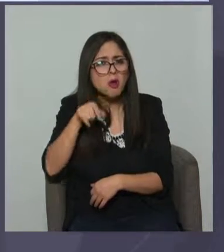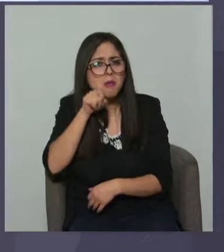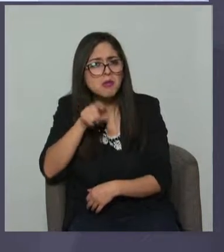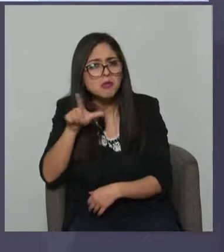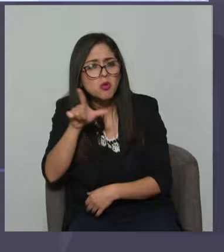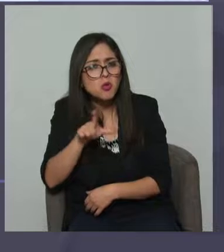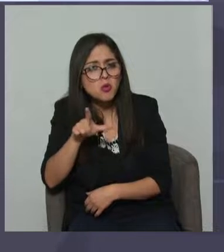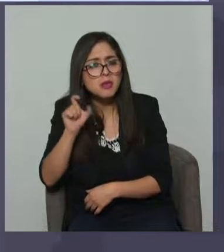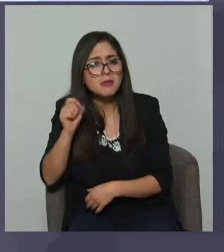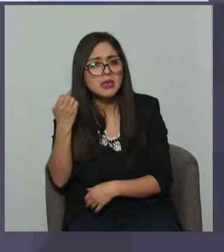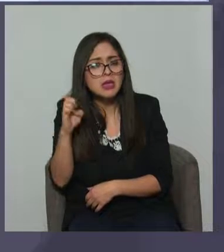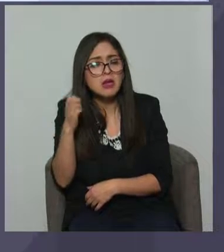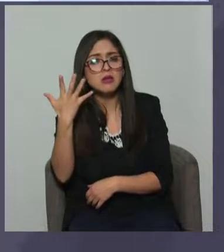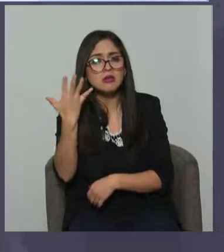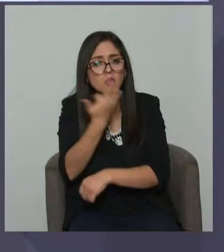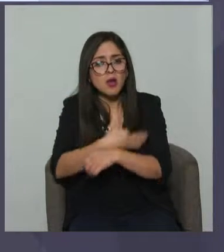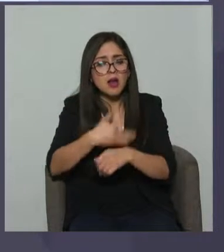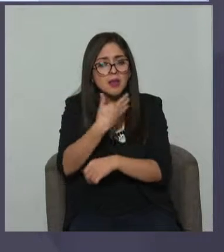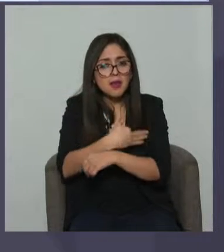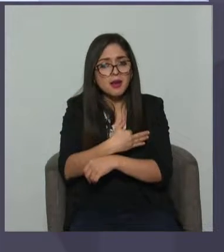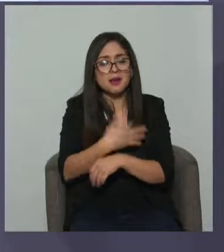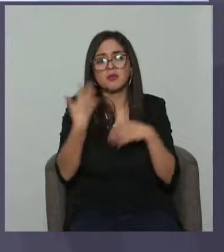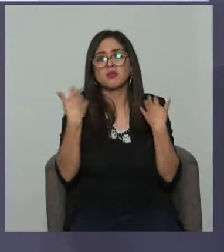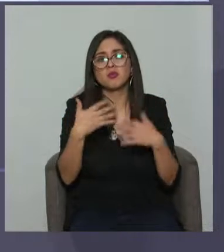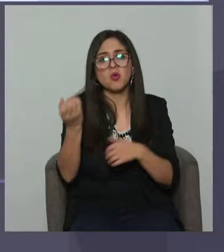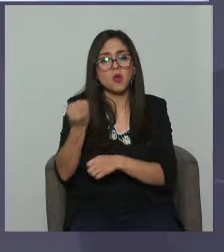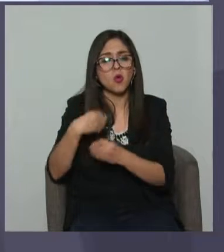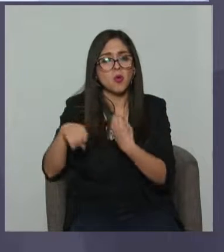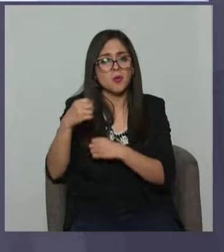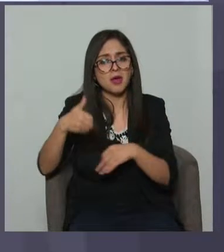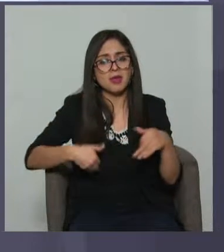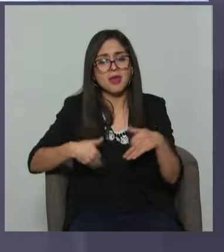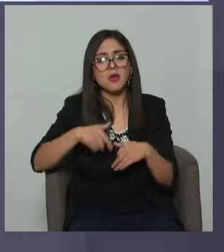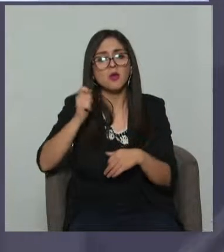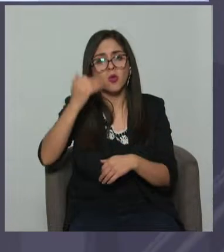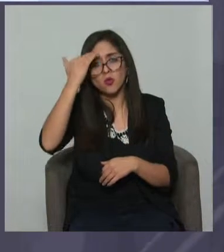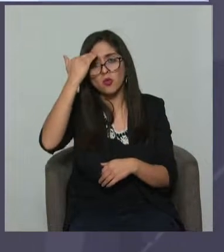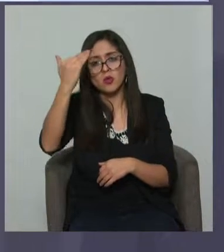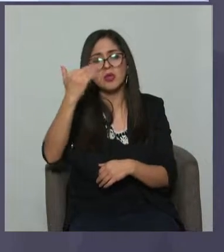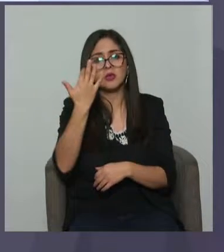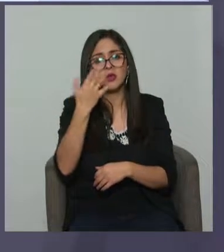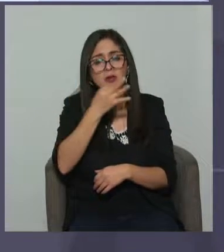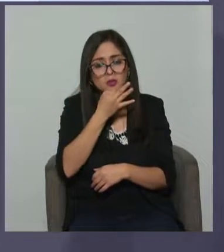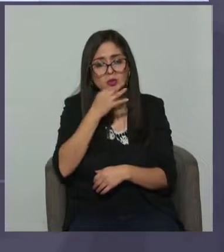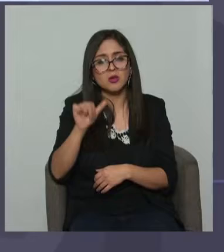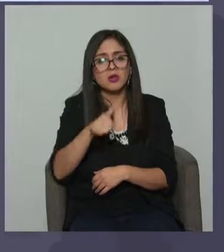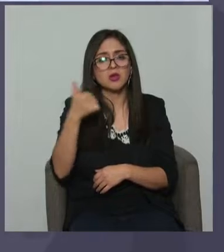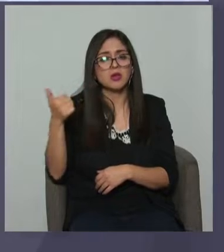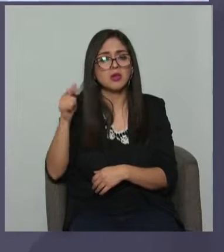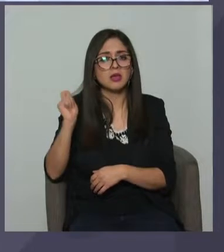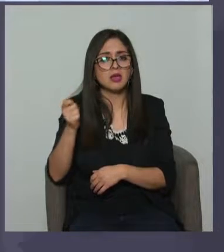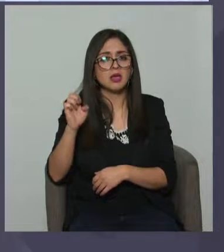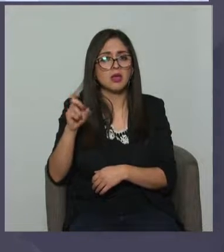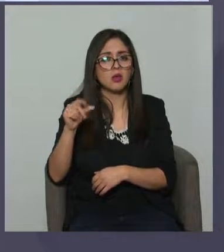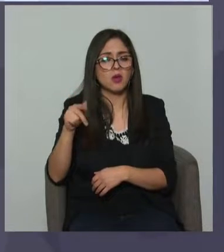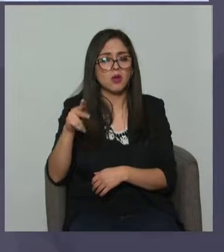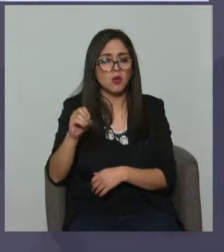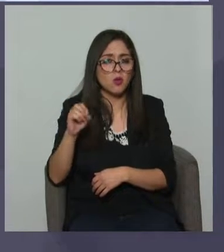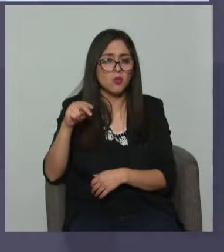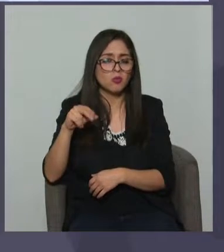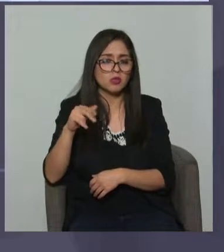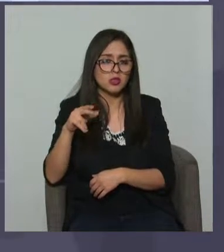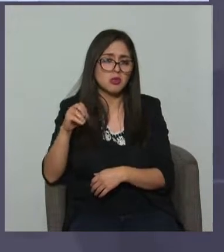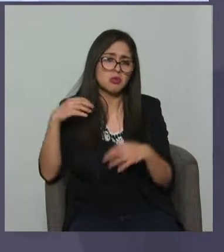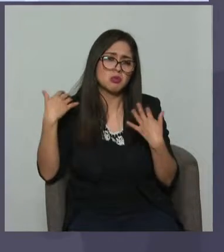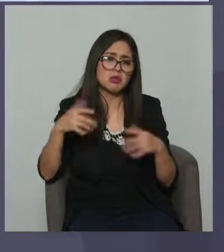lunes 20 de enero a las 5 de la tarde. Eso es. Una obra de 50 minutos, Eduardo Muciño. Bueno, pues entonces ahí tiene usted